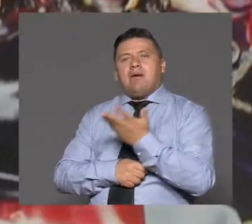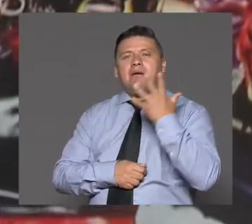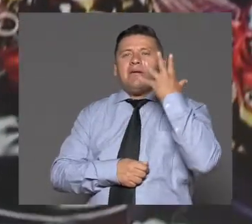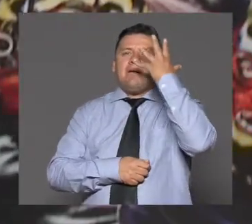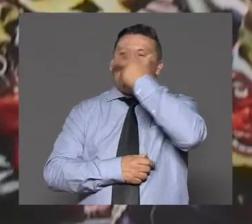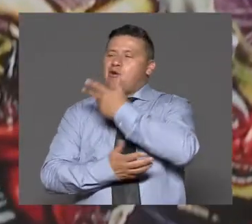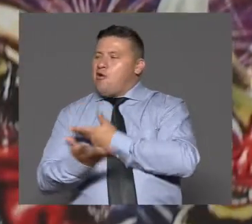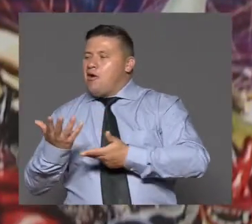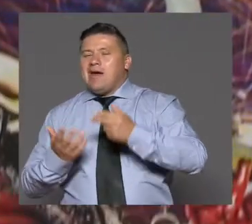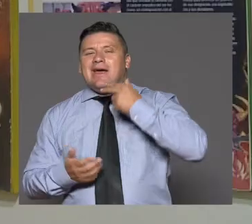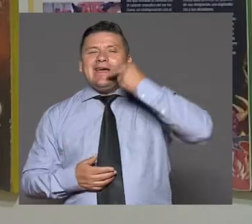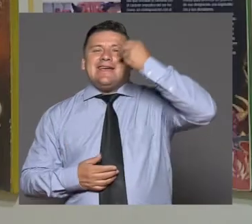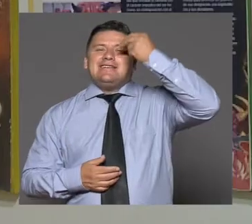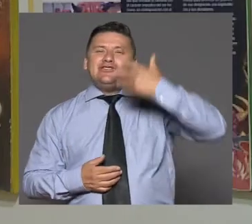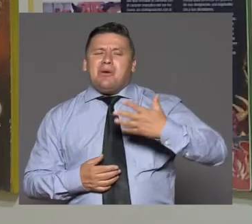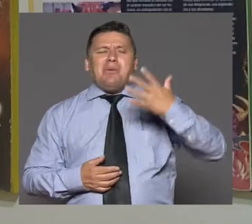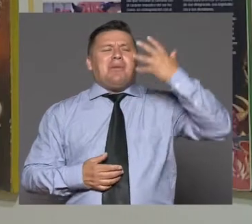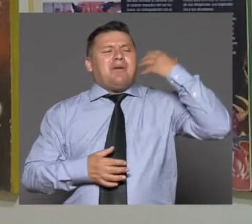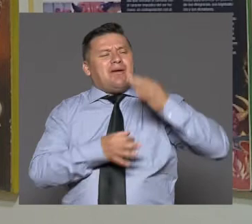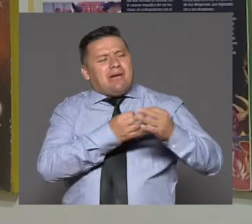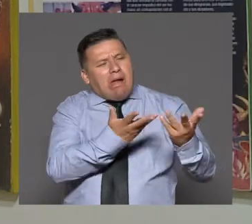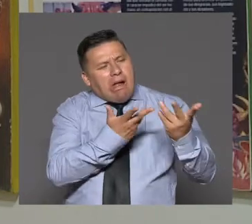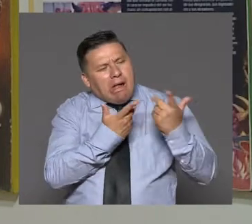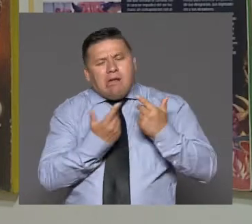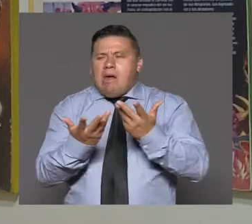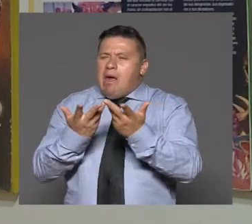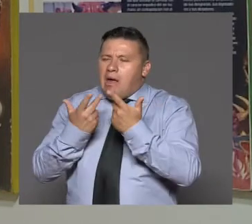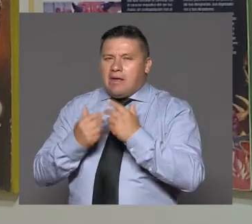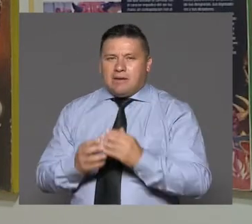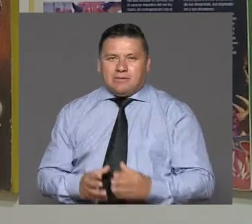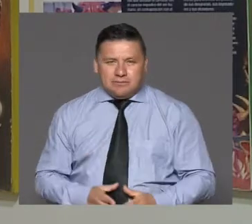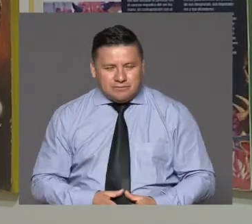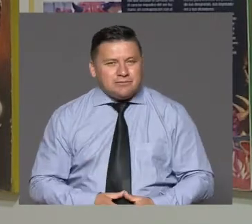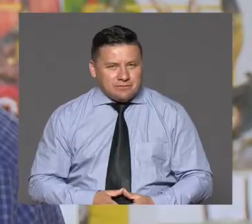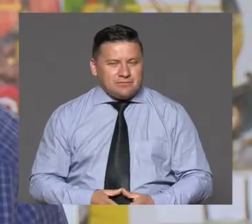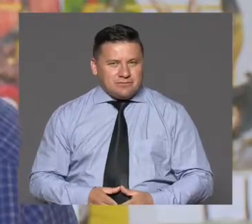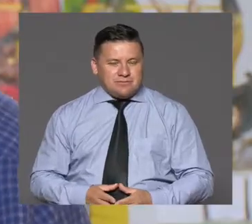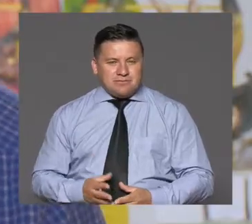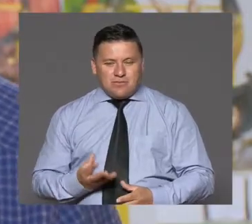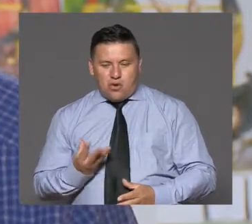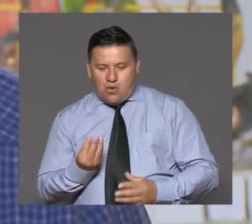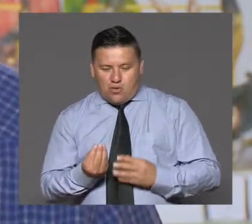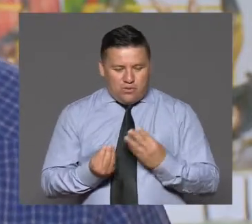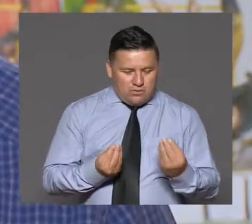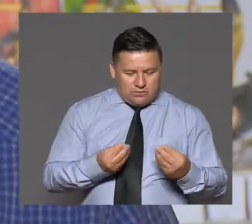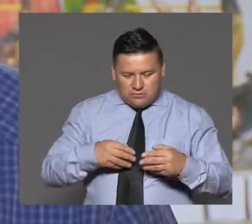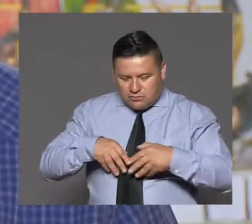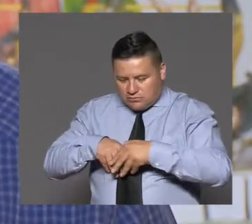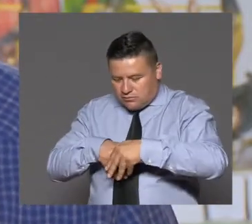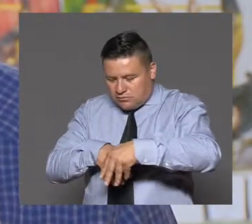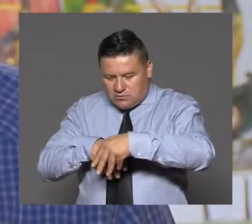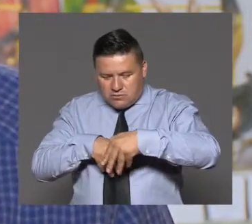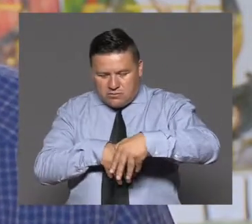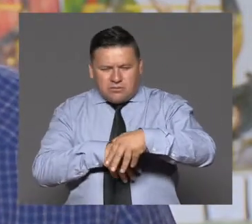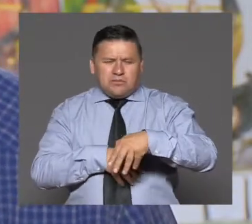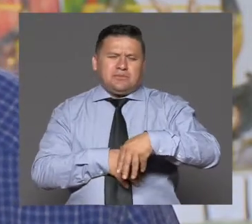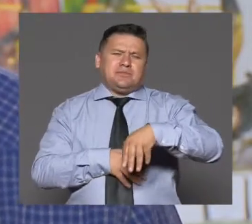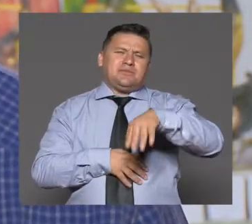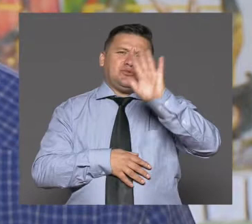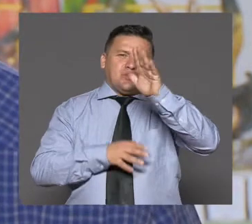disfrutan y comparten historias de la región, del país y del mundo. La cuadrilla del carnaval es un grupo, lo repito,